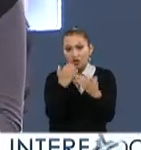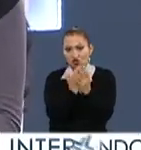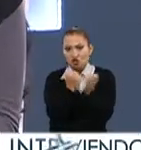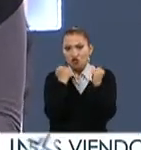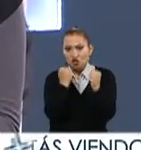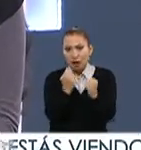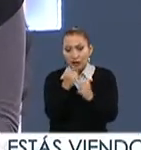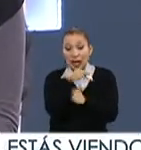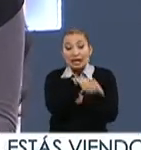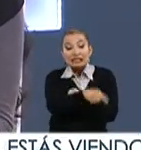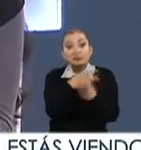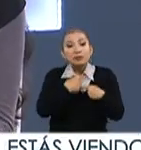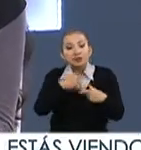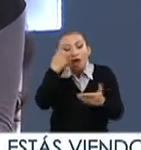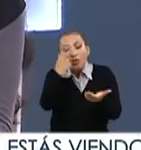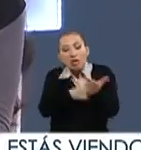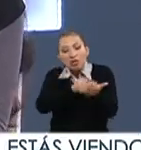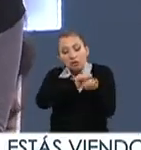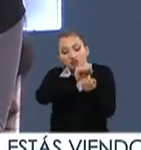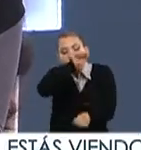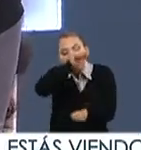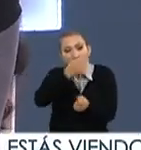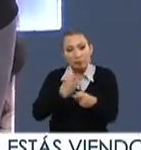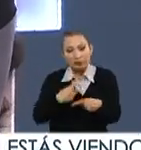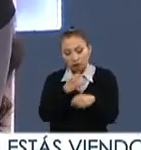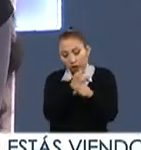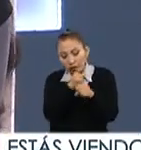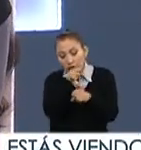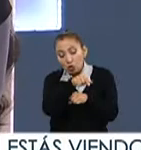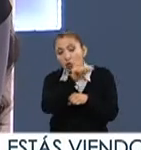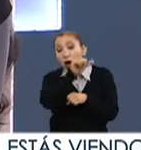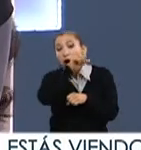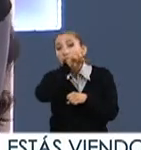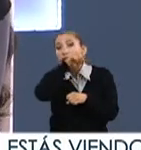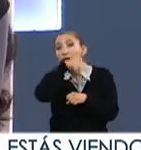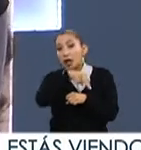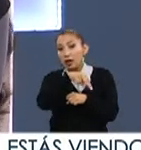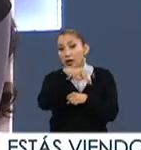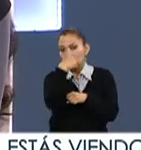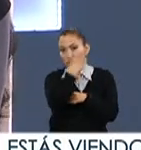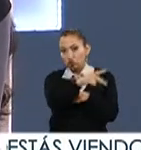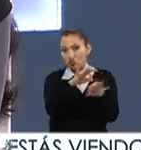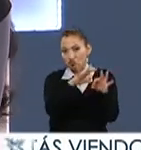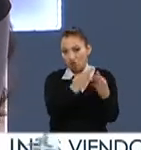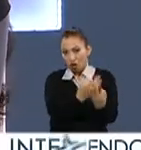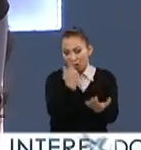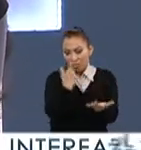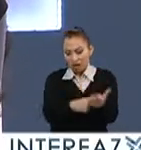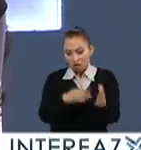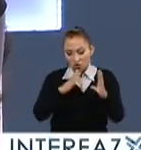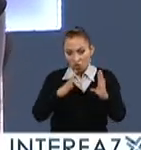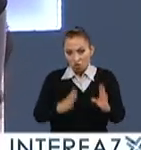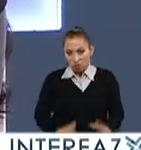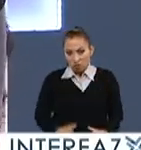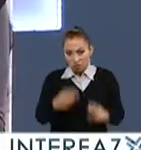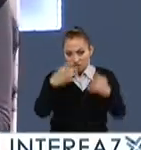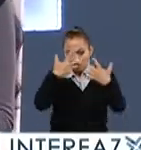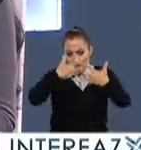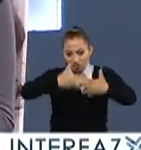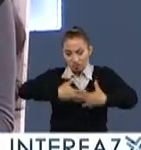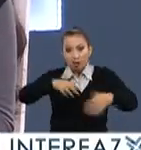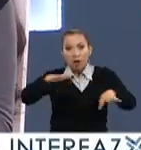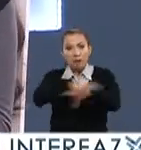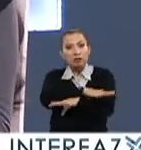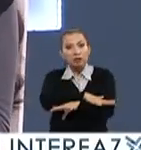postraumático. Y estas personas, los investigadores creen que su ADN, o más bien la forma en la que se lee su ADN, se